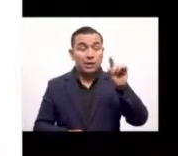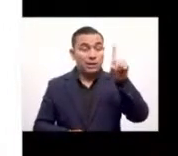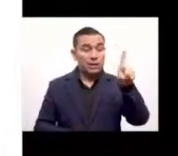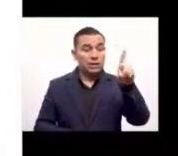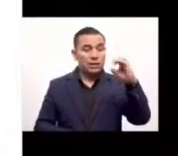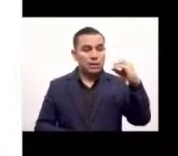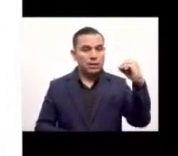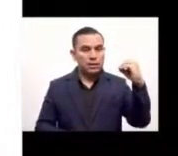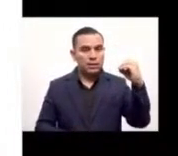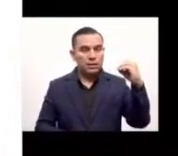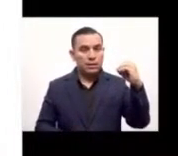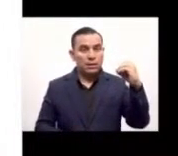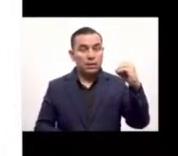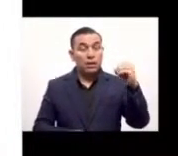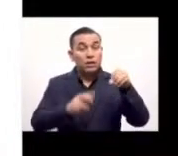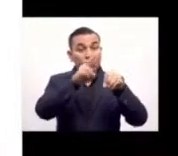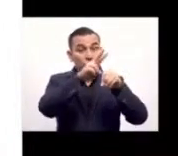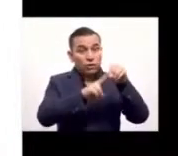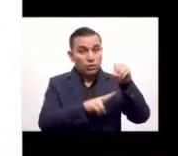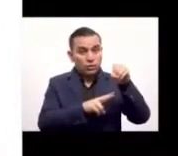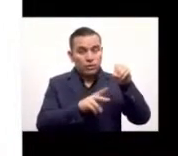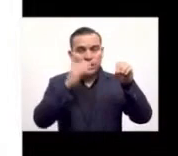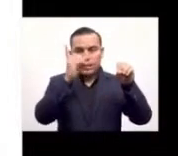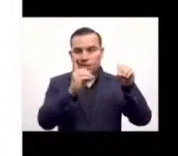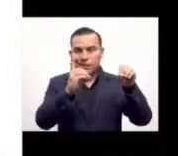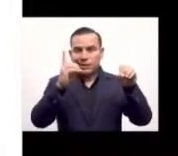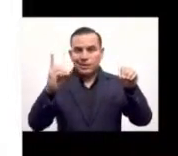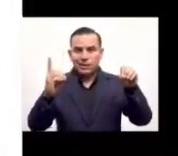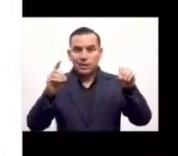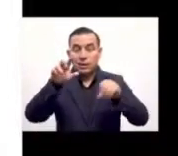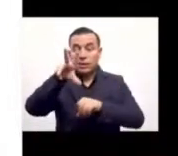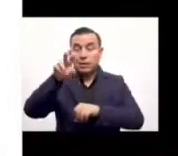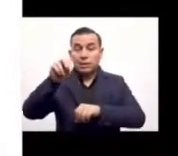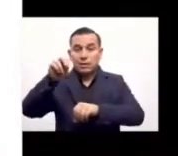errores. Y pues es, o sea,